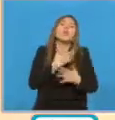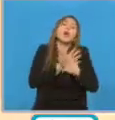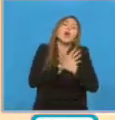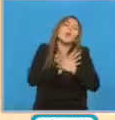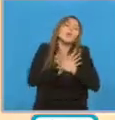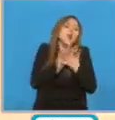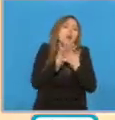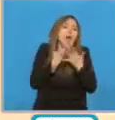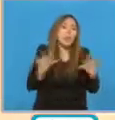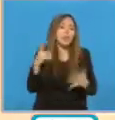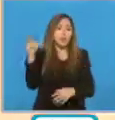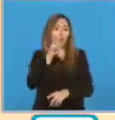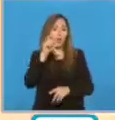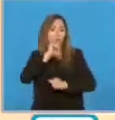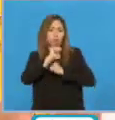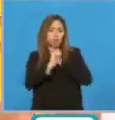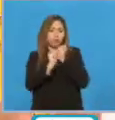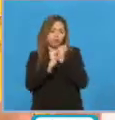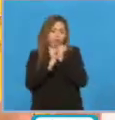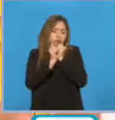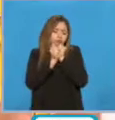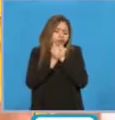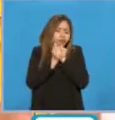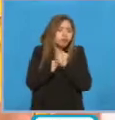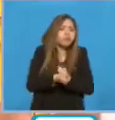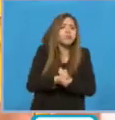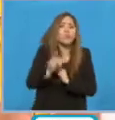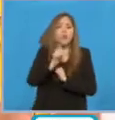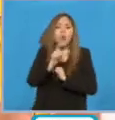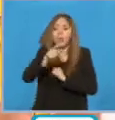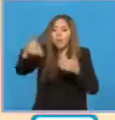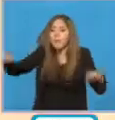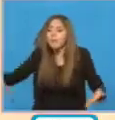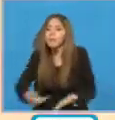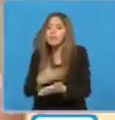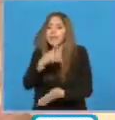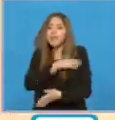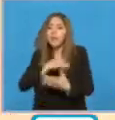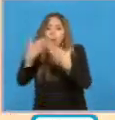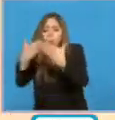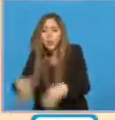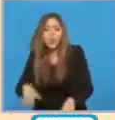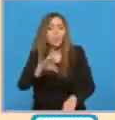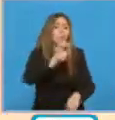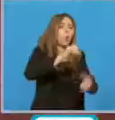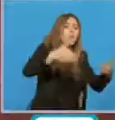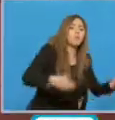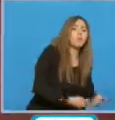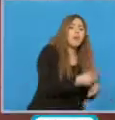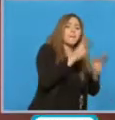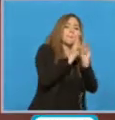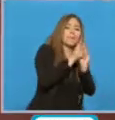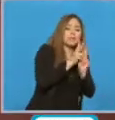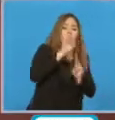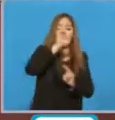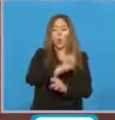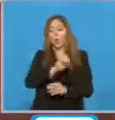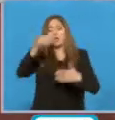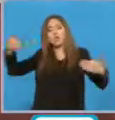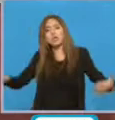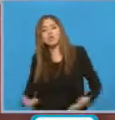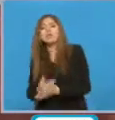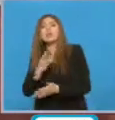eres objetiva, cuando llega a lo mejor el hijo de tu cuñada, o el hijo de la vecina, Sí. o el hijo de la amiga, o